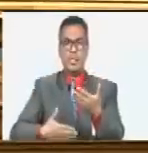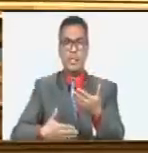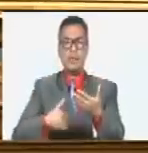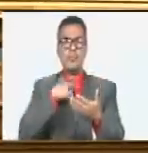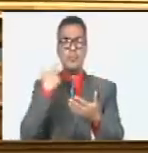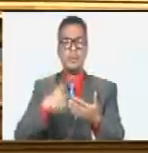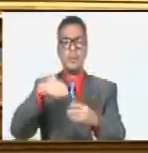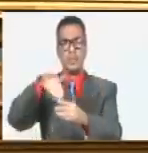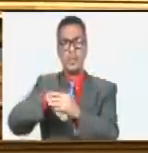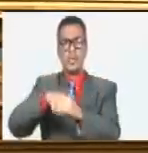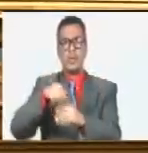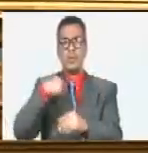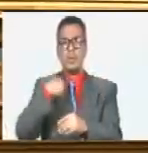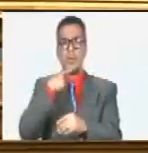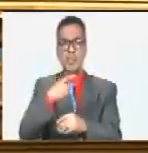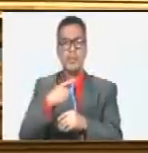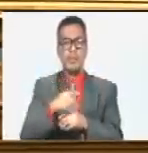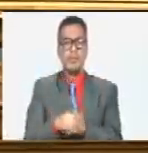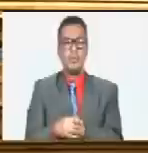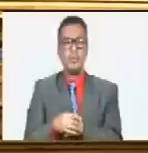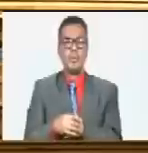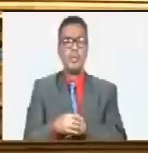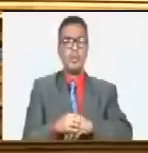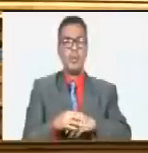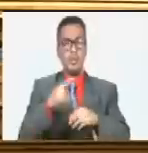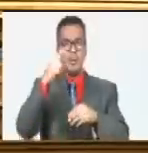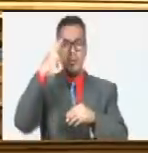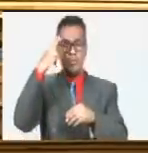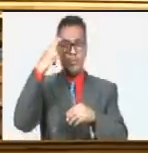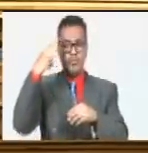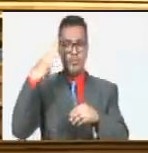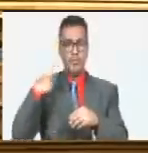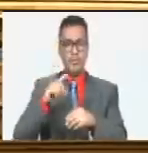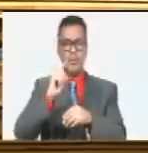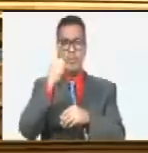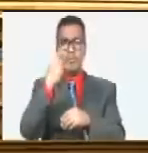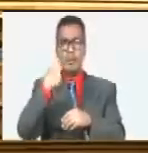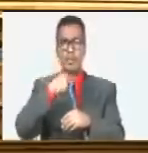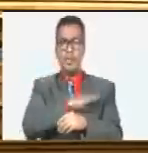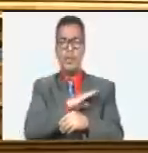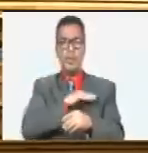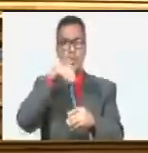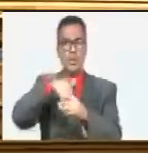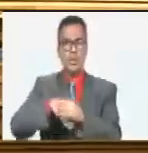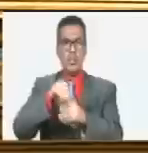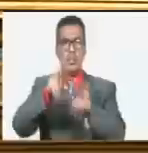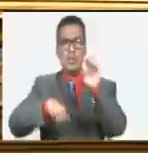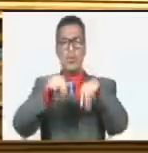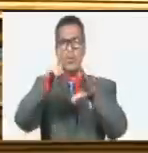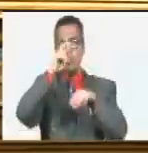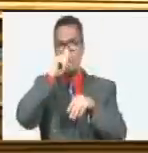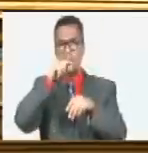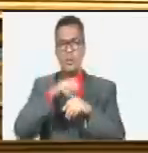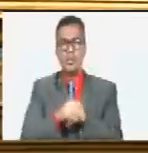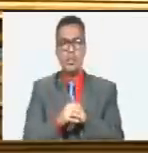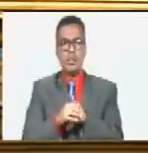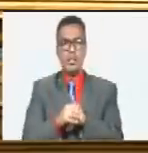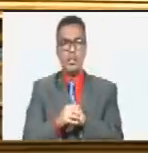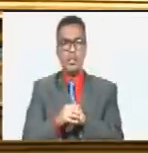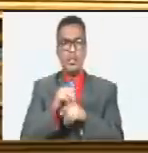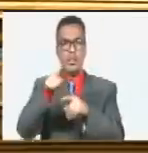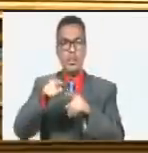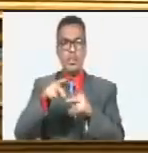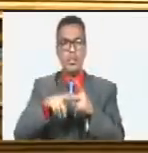cuento, pero lo digo aquí como un homenaje a Tibisay y Lucena. La primera vez que yo voté en mi vida, tenía 18 años, y por supuesto voté por el partido de mi